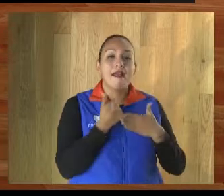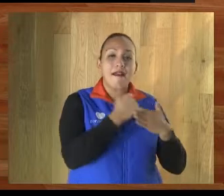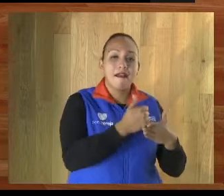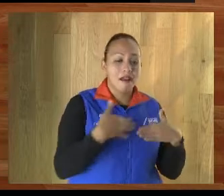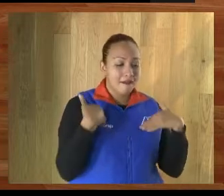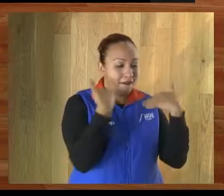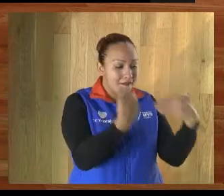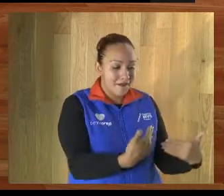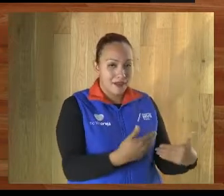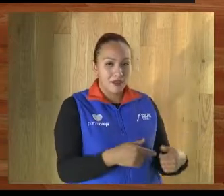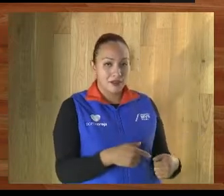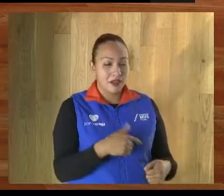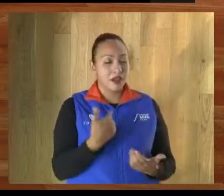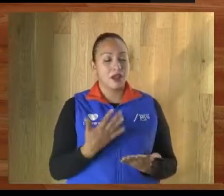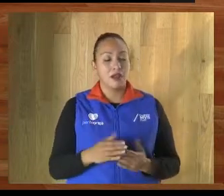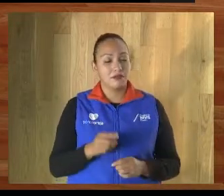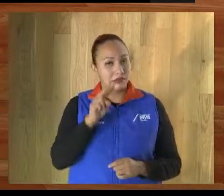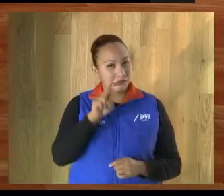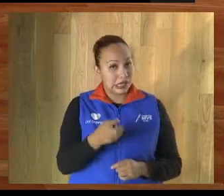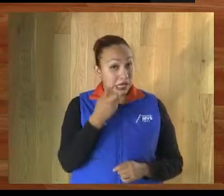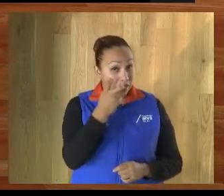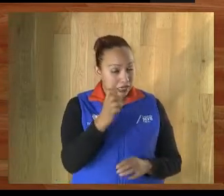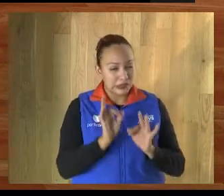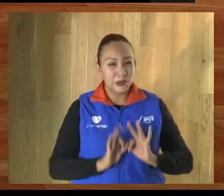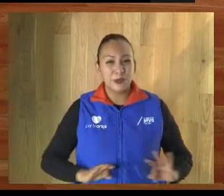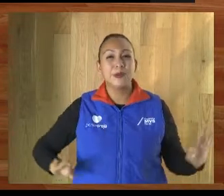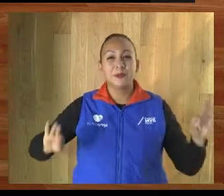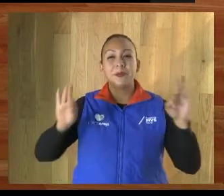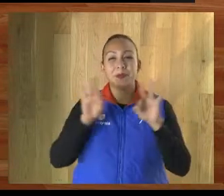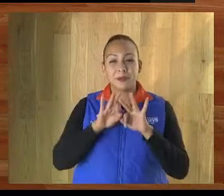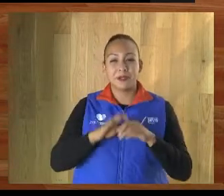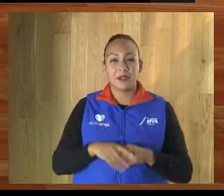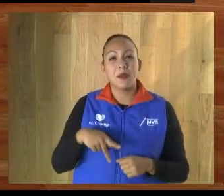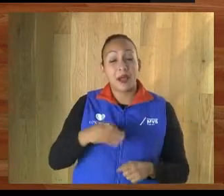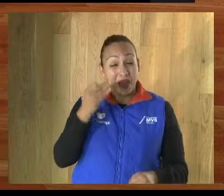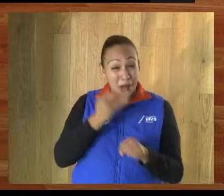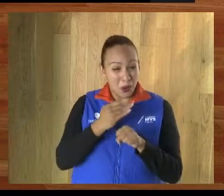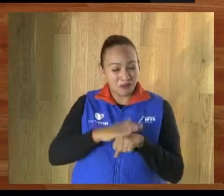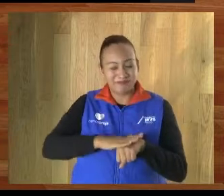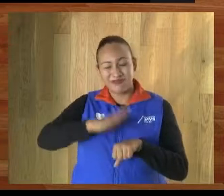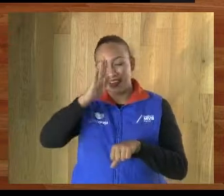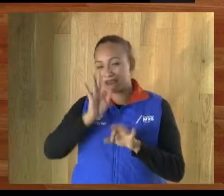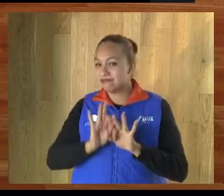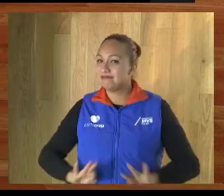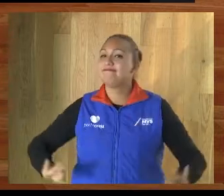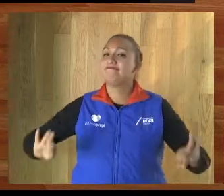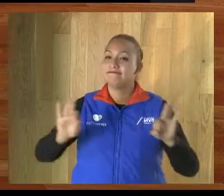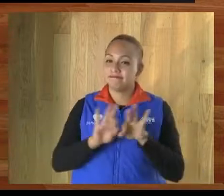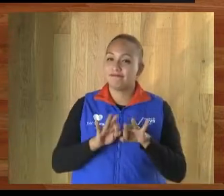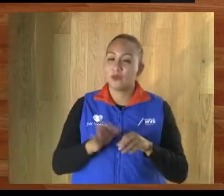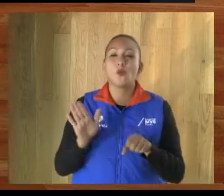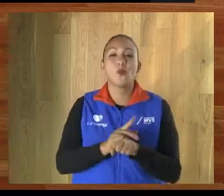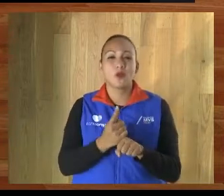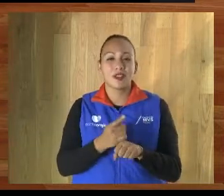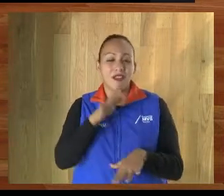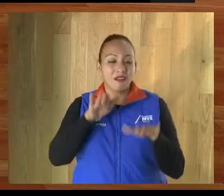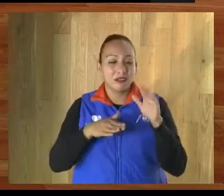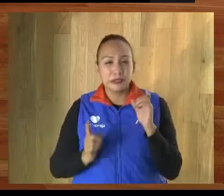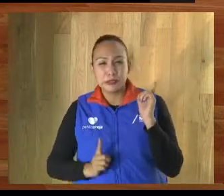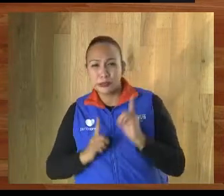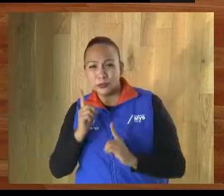nos podemos fiar de ellas, es clave. Siempre lo ha sido, pero hoy en día todavía más, porque ya que tenemos muchas